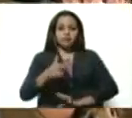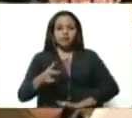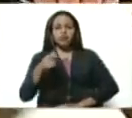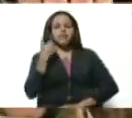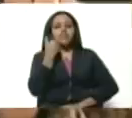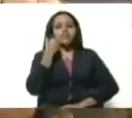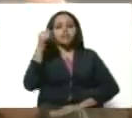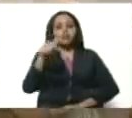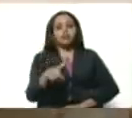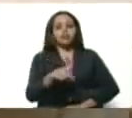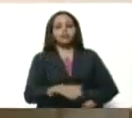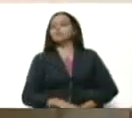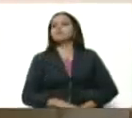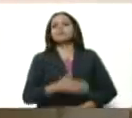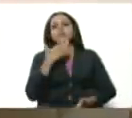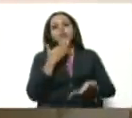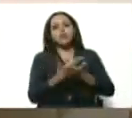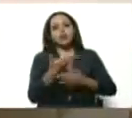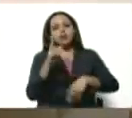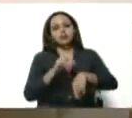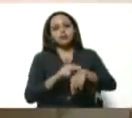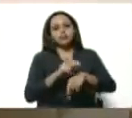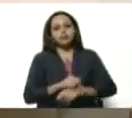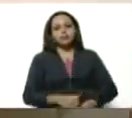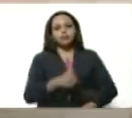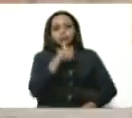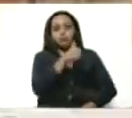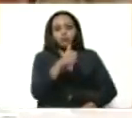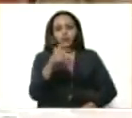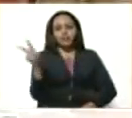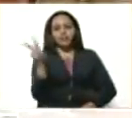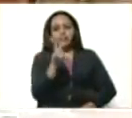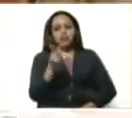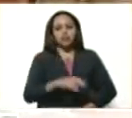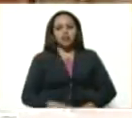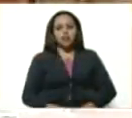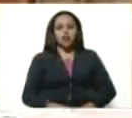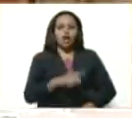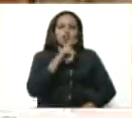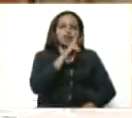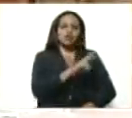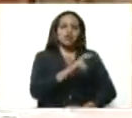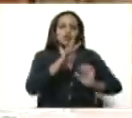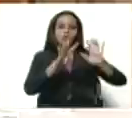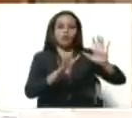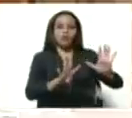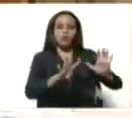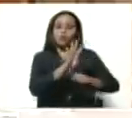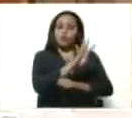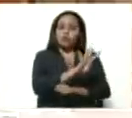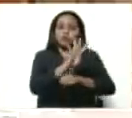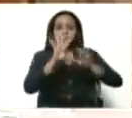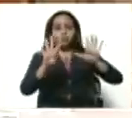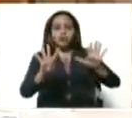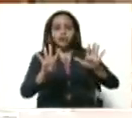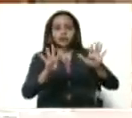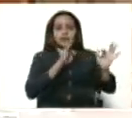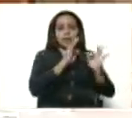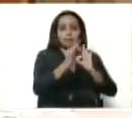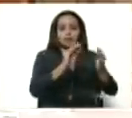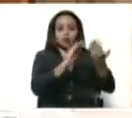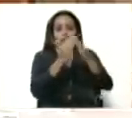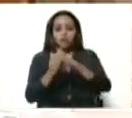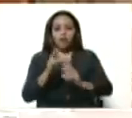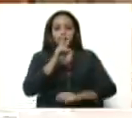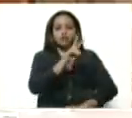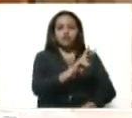vicepresidente gracias doctor bueno casos de venezuela 249 casos de transmisión comunitaria